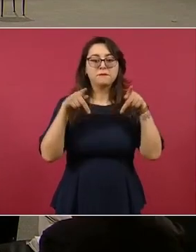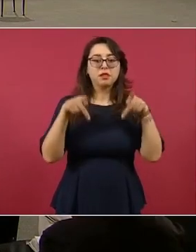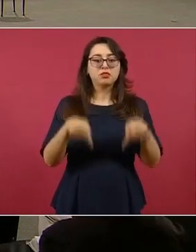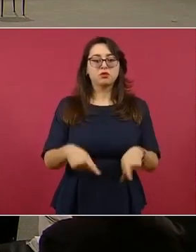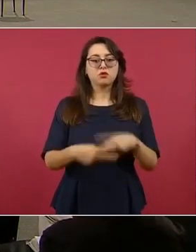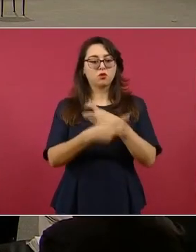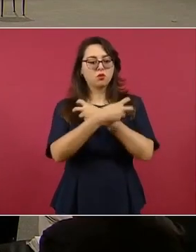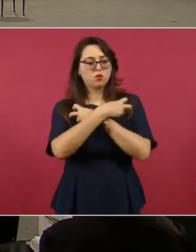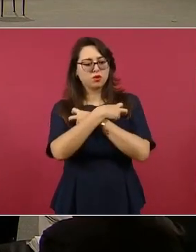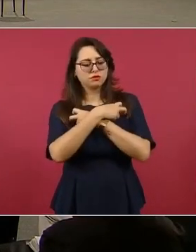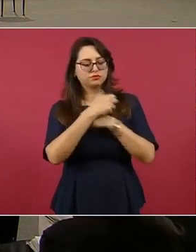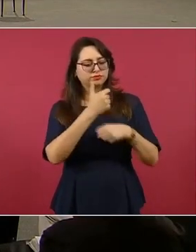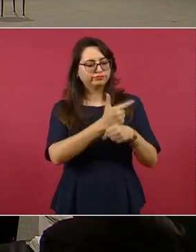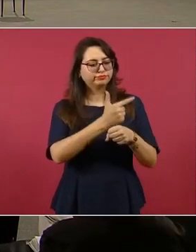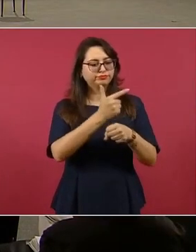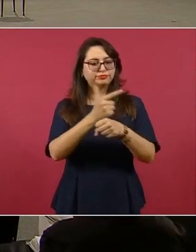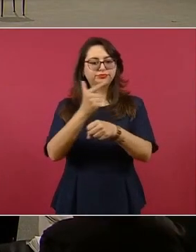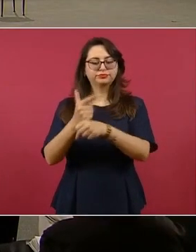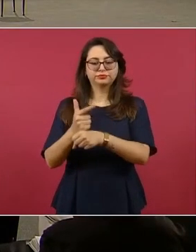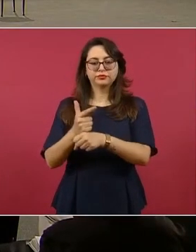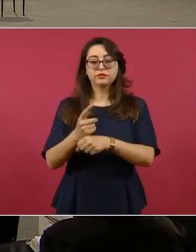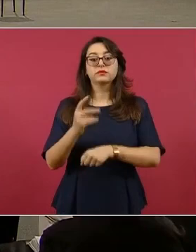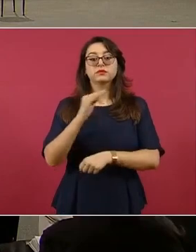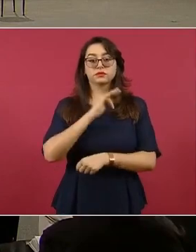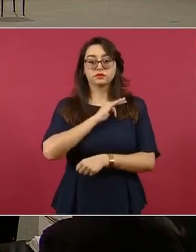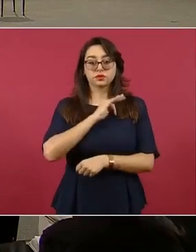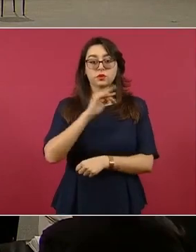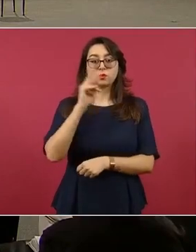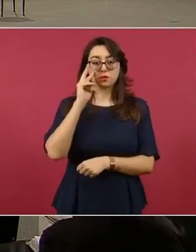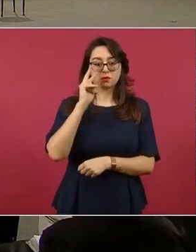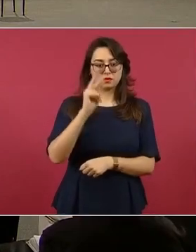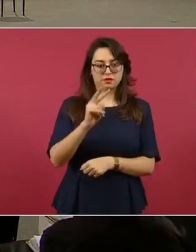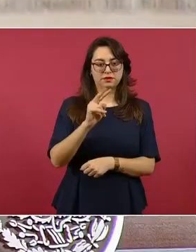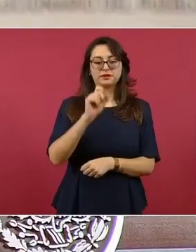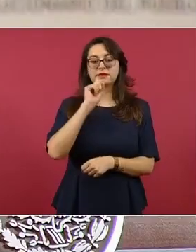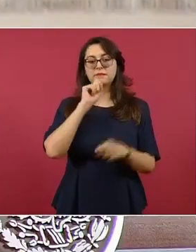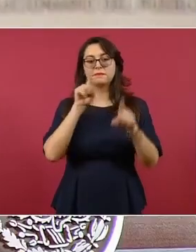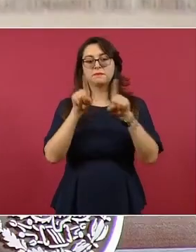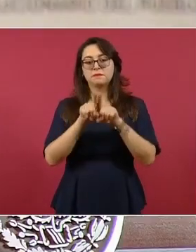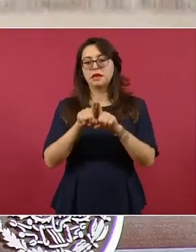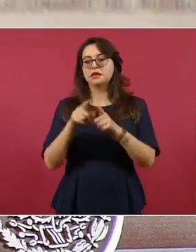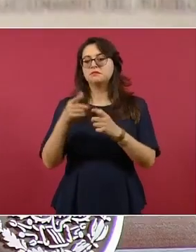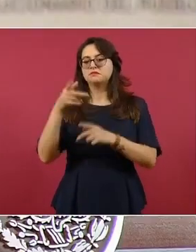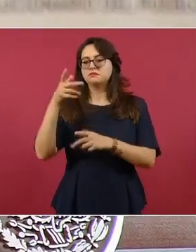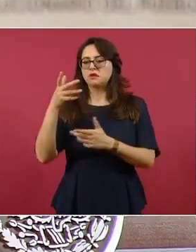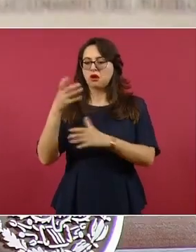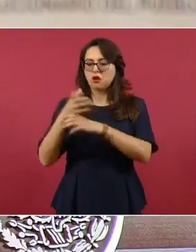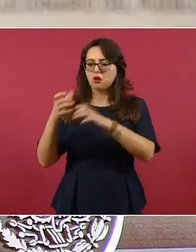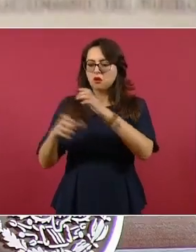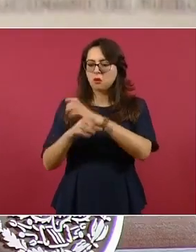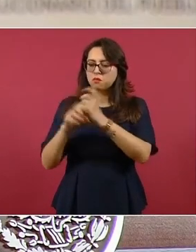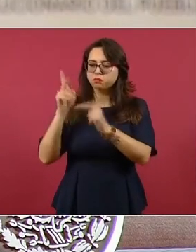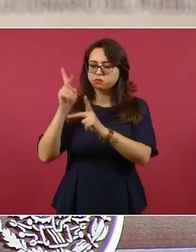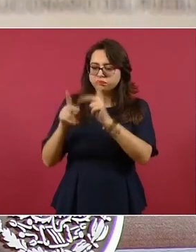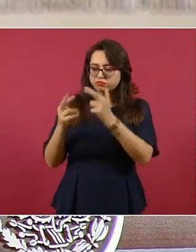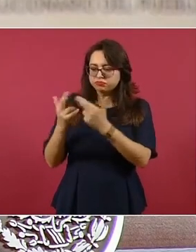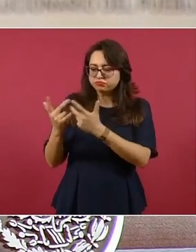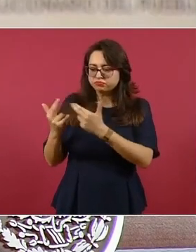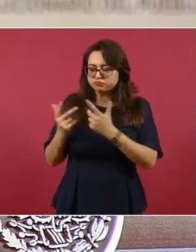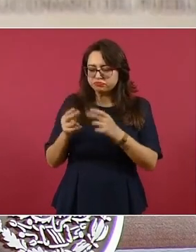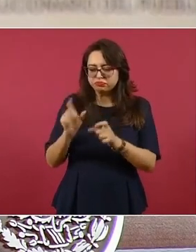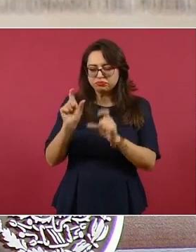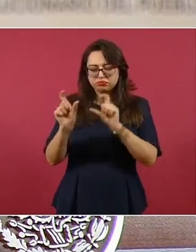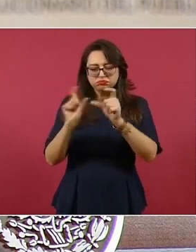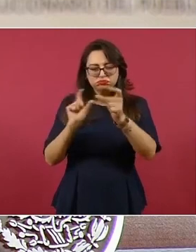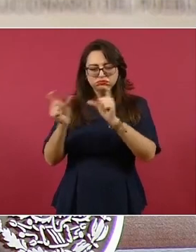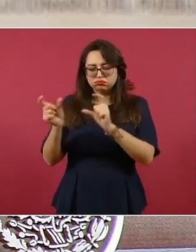Pueden ustedes observar que en lo que respecta a fragmentos de cerámica, popularmente conocidos como Tepalcates, pero que